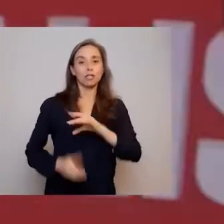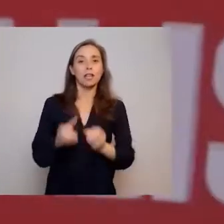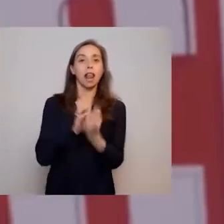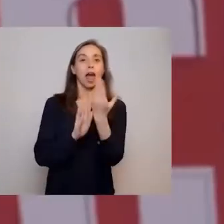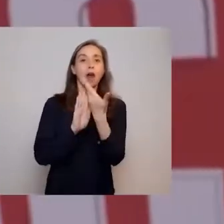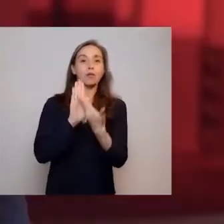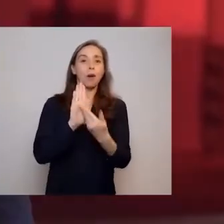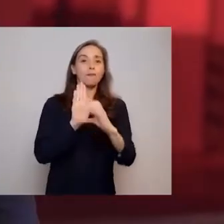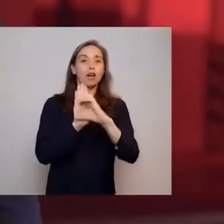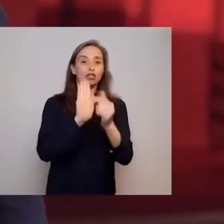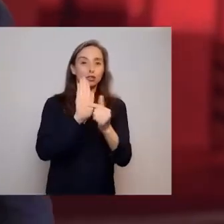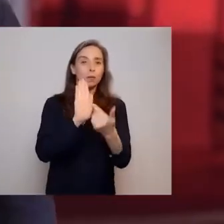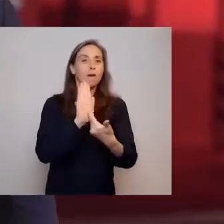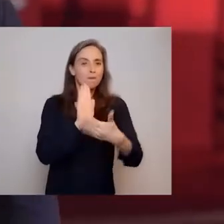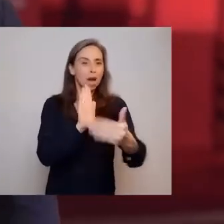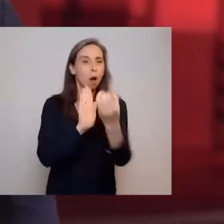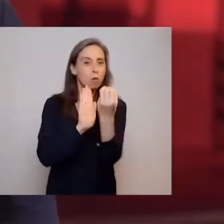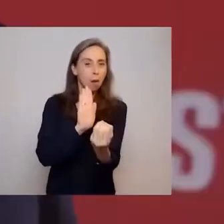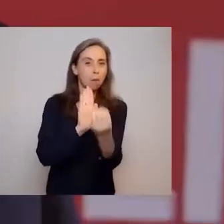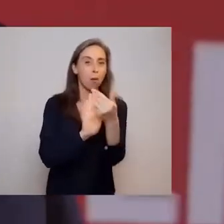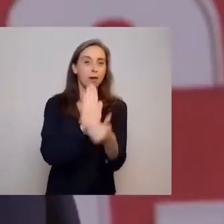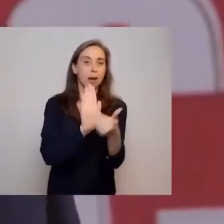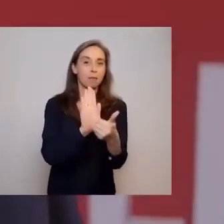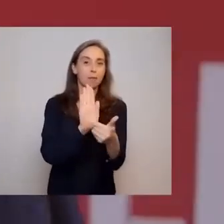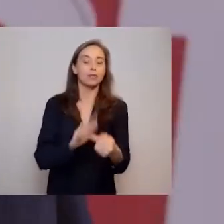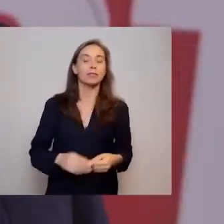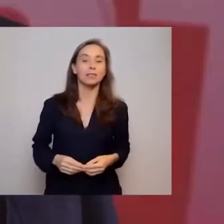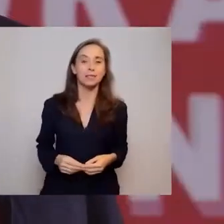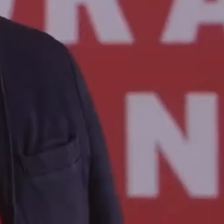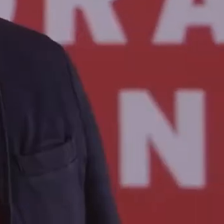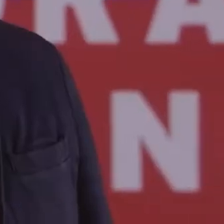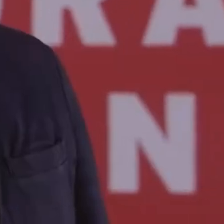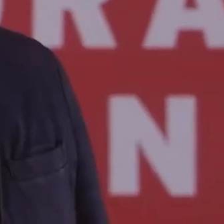la nueva Constitución. Será una buena política.